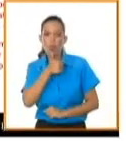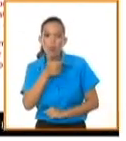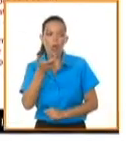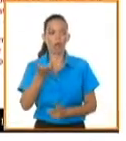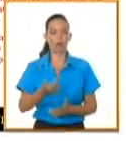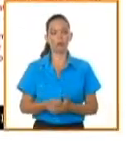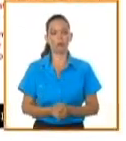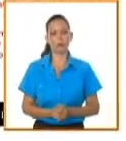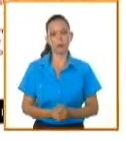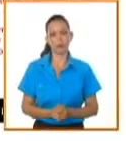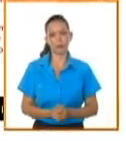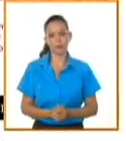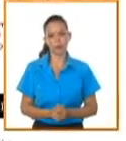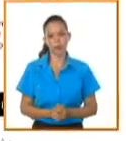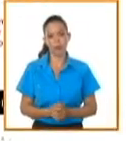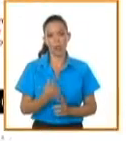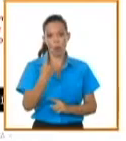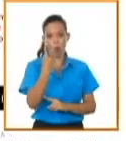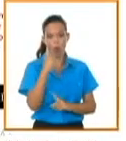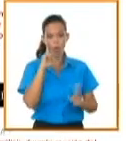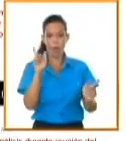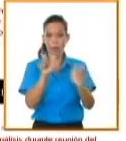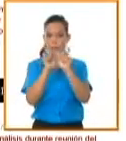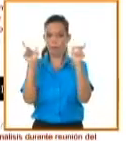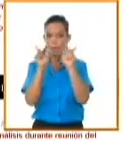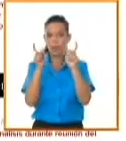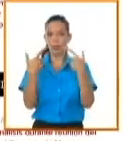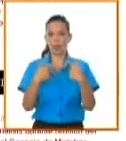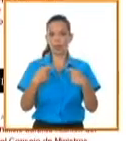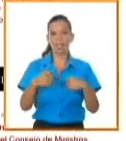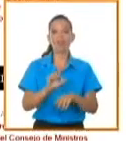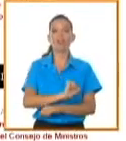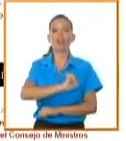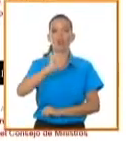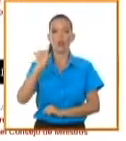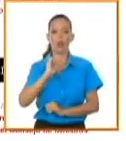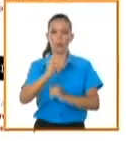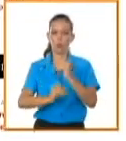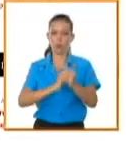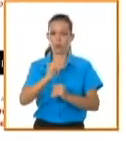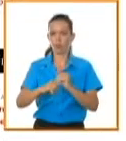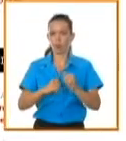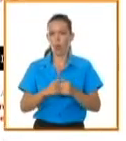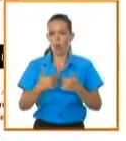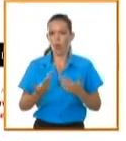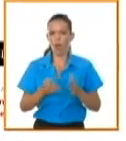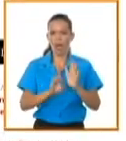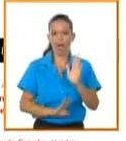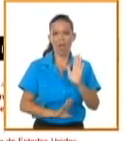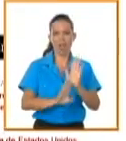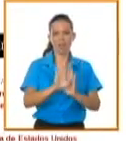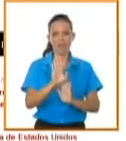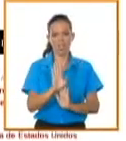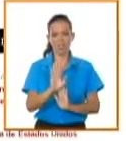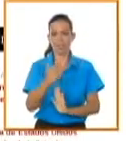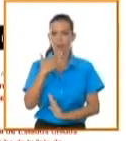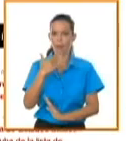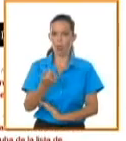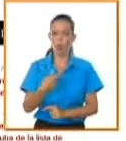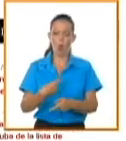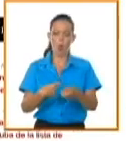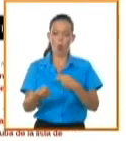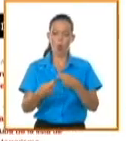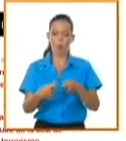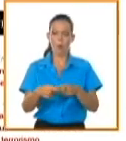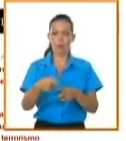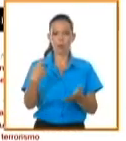económicos uno de los impactos que tiene que lograr este proceso dijo Es el avance definitivo del comercio electrónico hay que